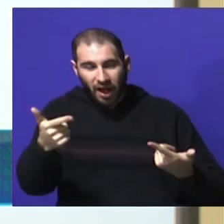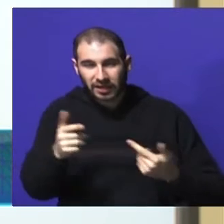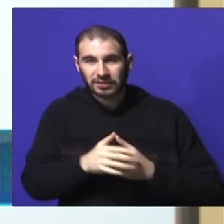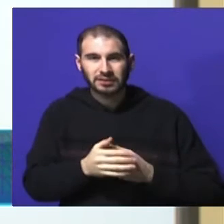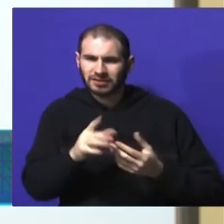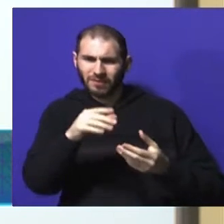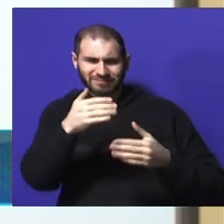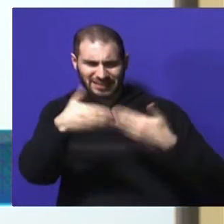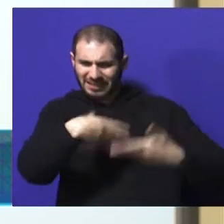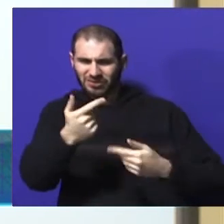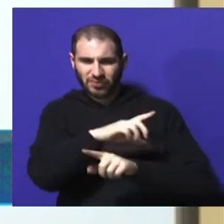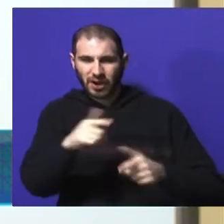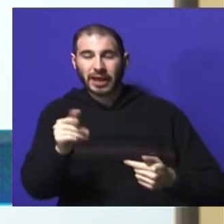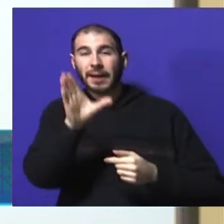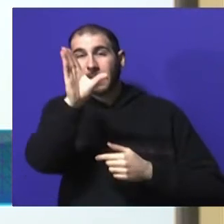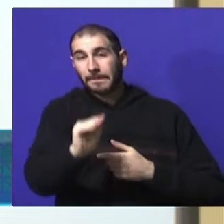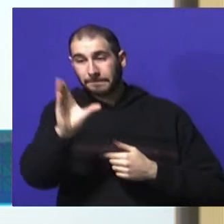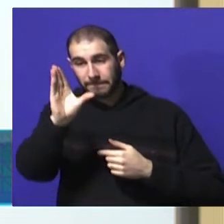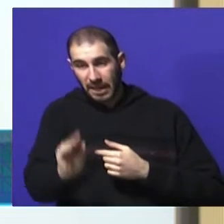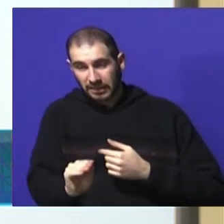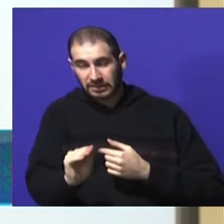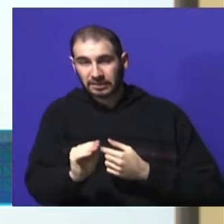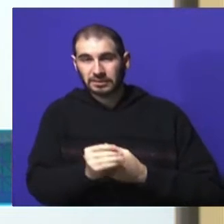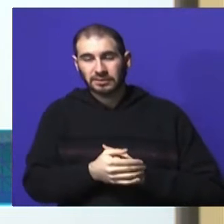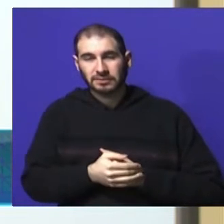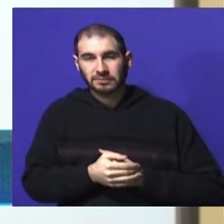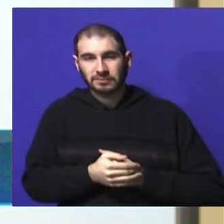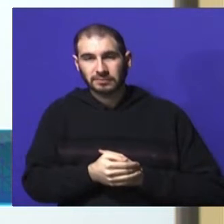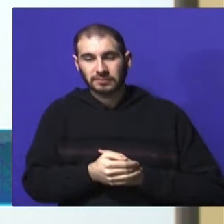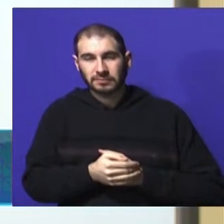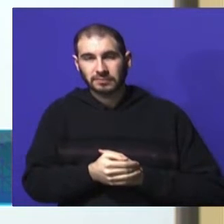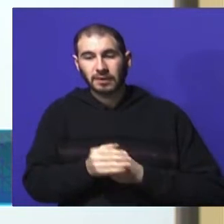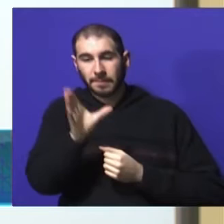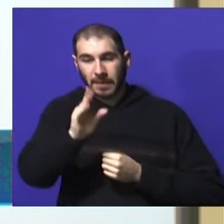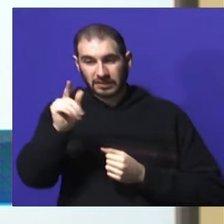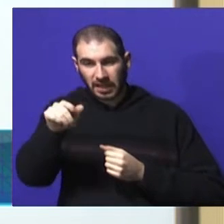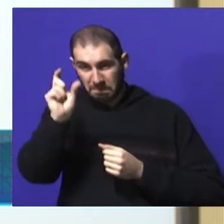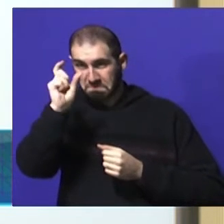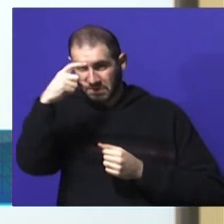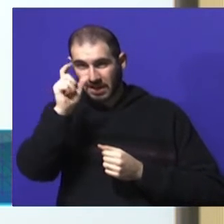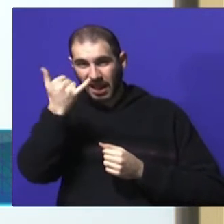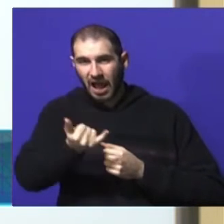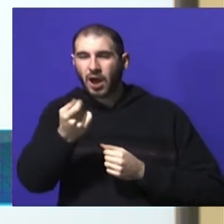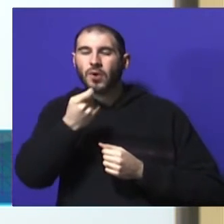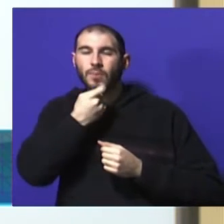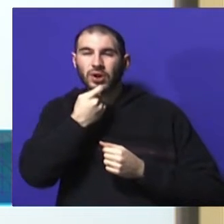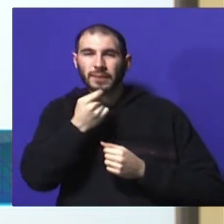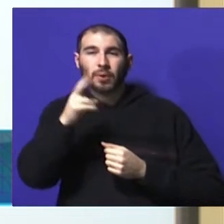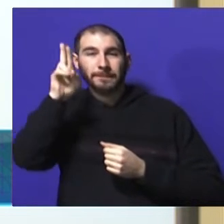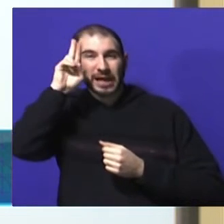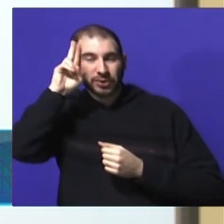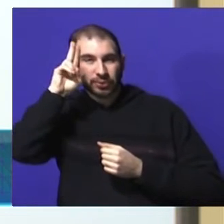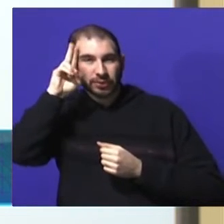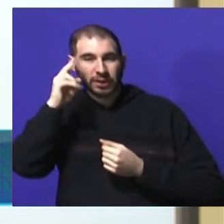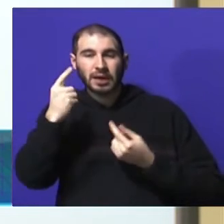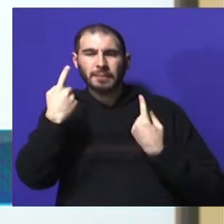ninguna manera. Y en aquellos países donde hay una gran actividad minera, que el caso, por ejemplo, de Perú, sin